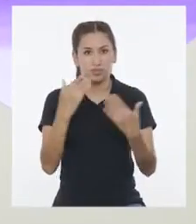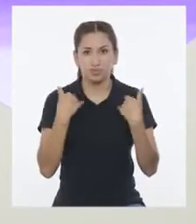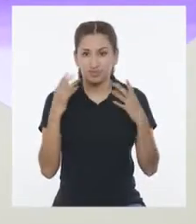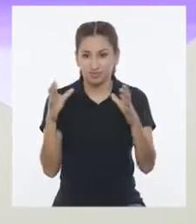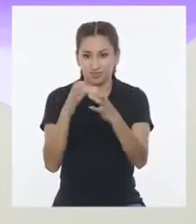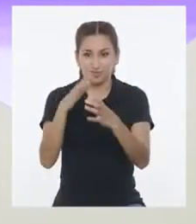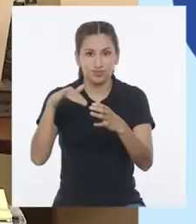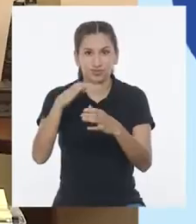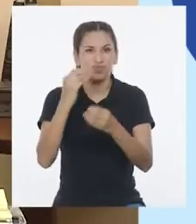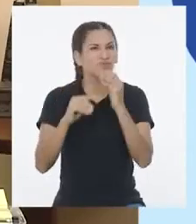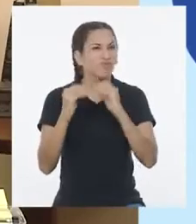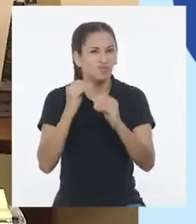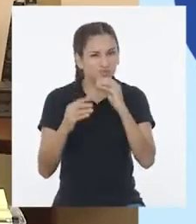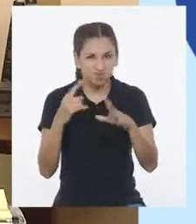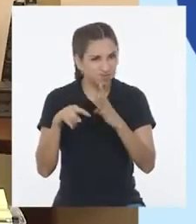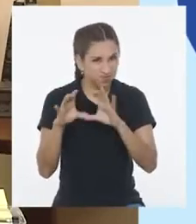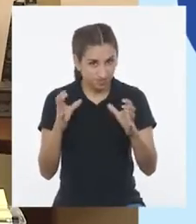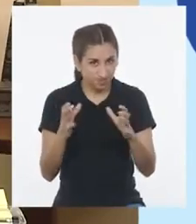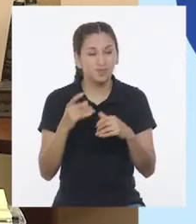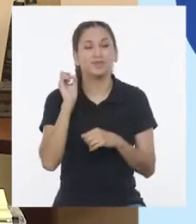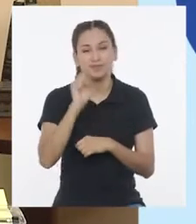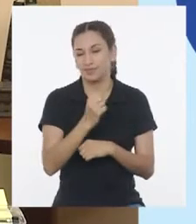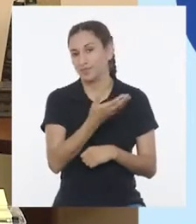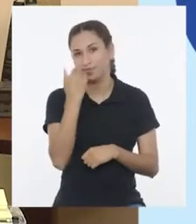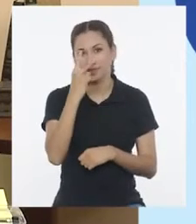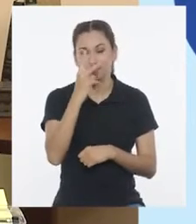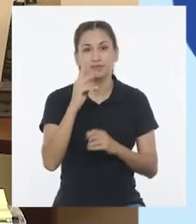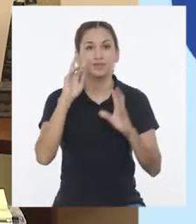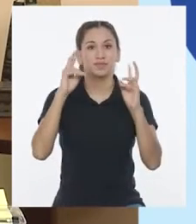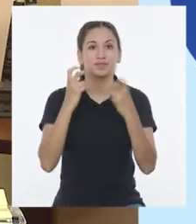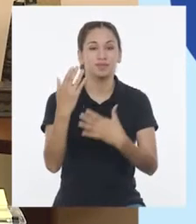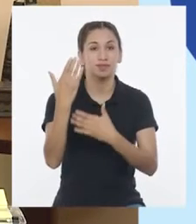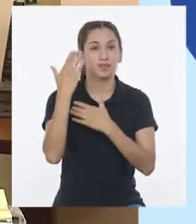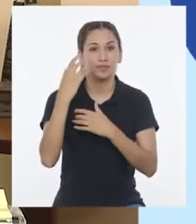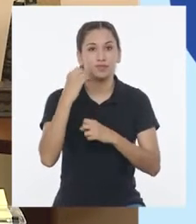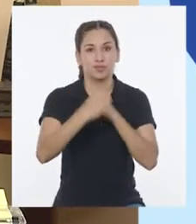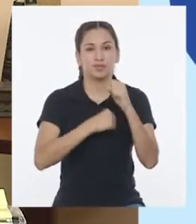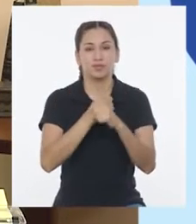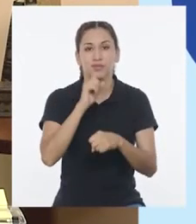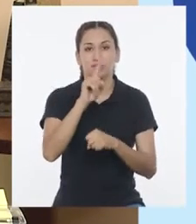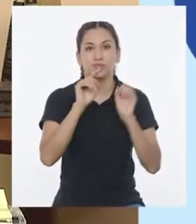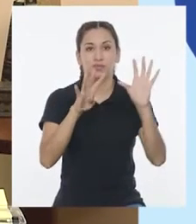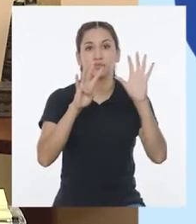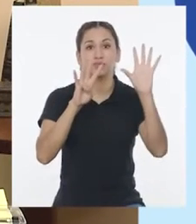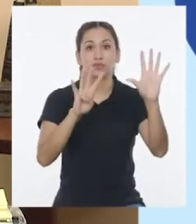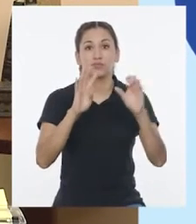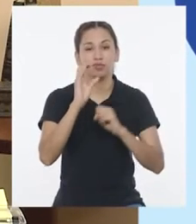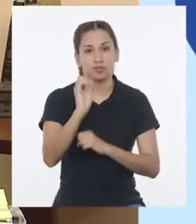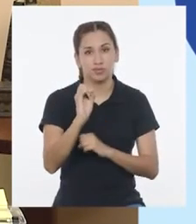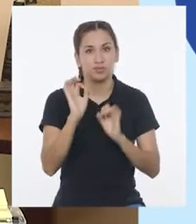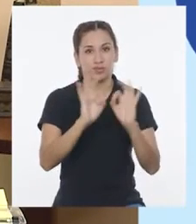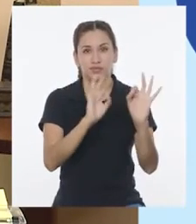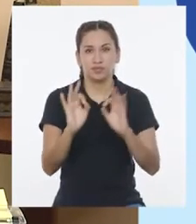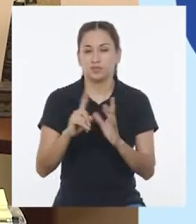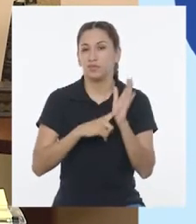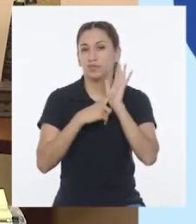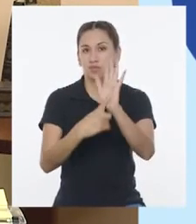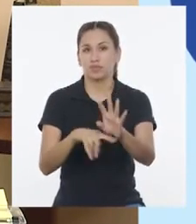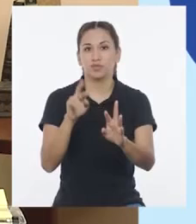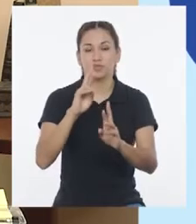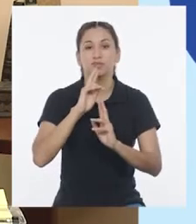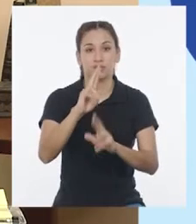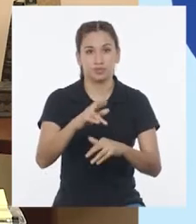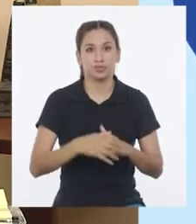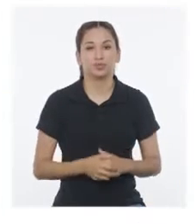rondas campesinas. Efectivamente. Veamos el caso de Piura, en la década de 1990, tal como se muestra